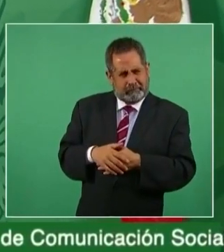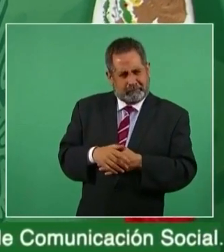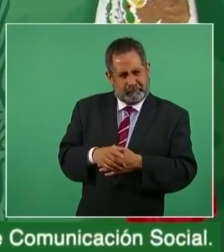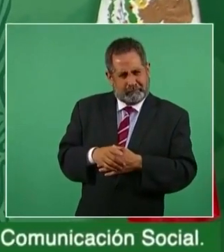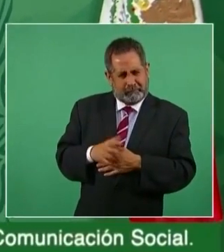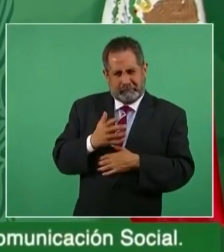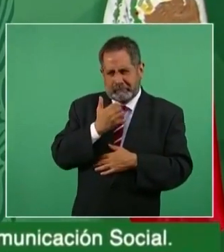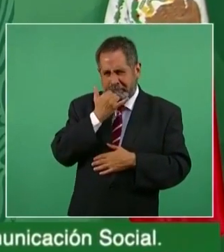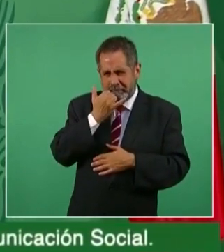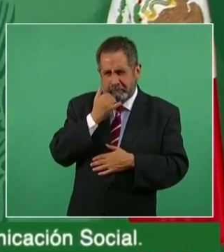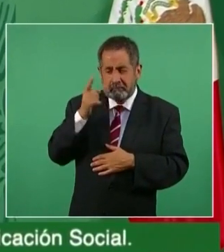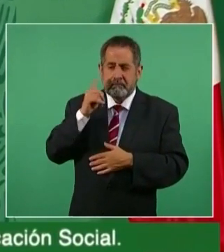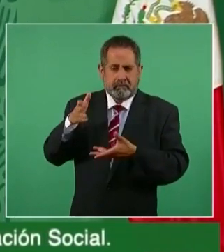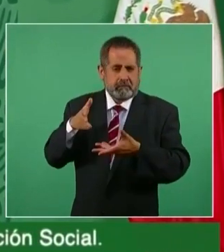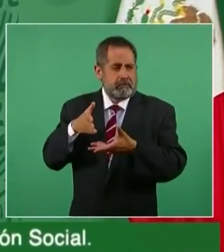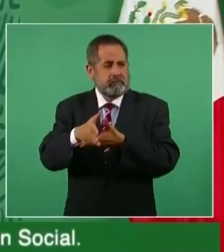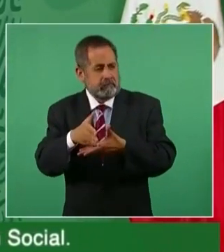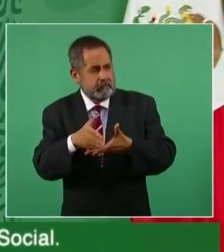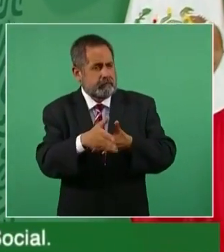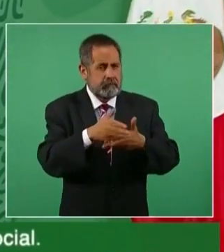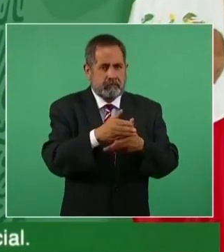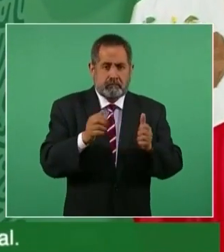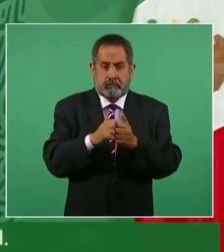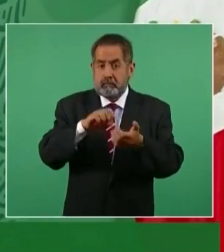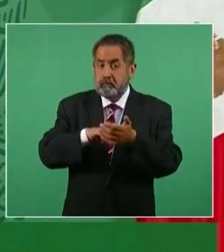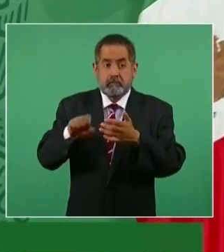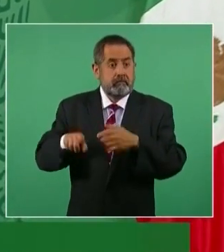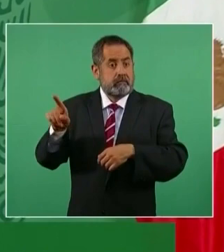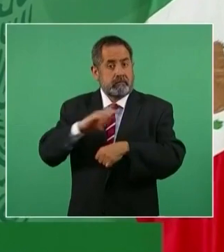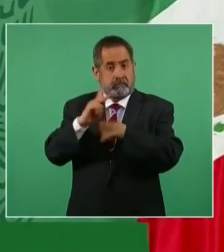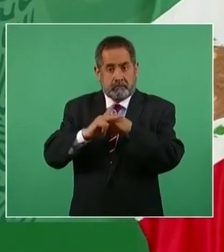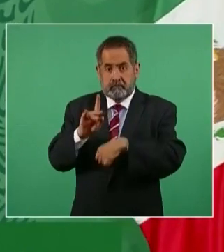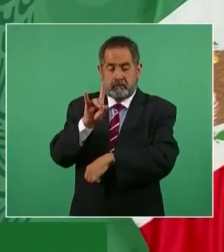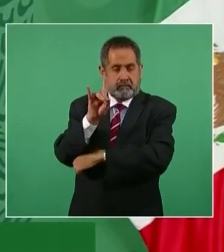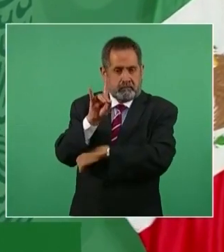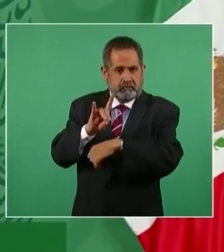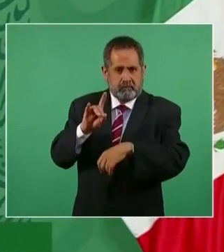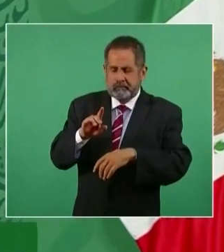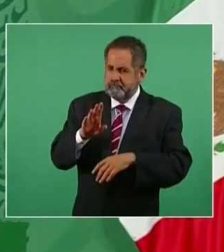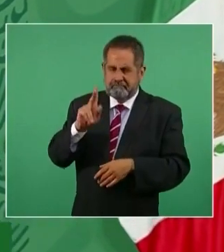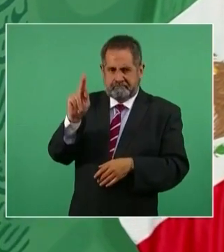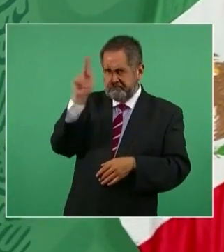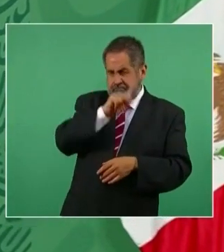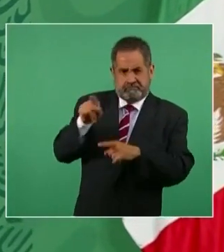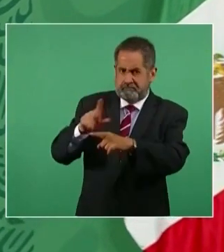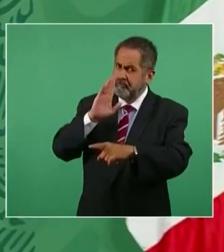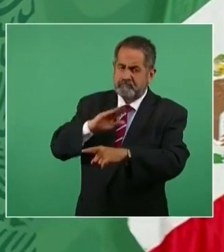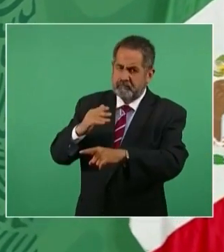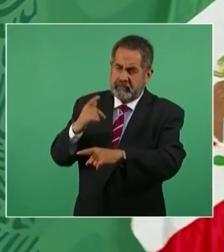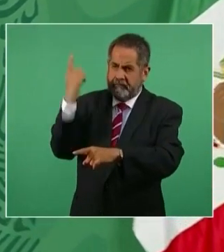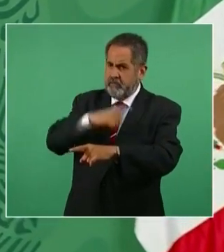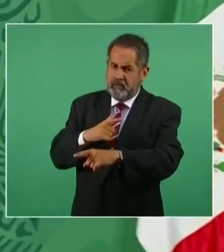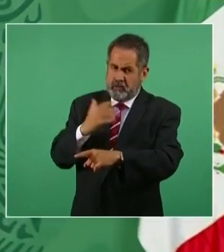intervenir en procesos internos, como fue el caso de Bolivia, que fue oporobioso, porque